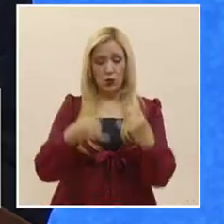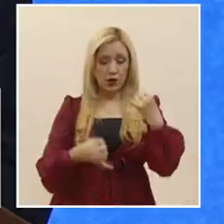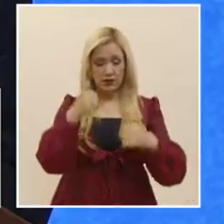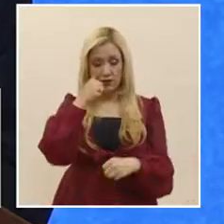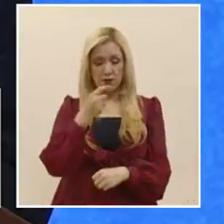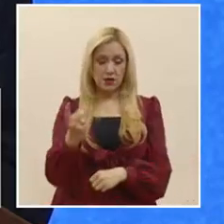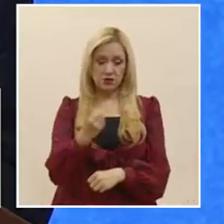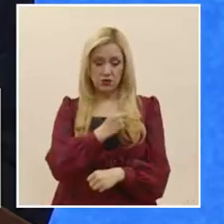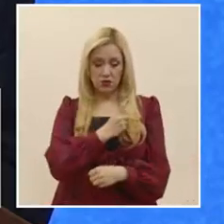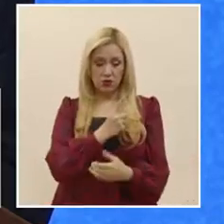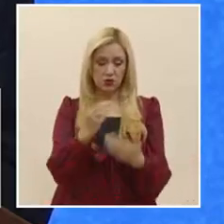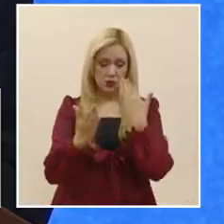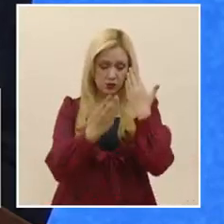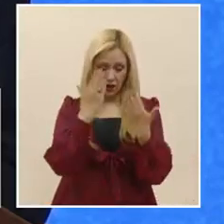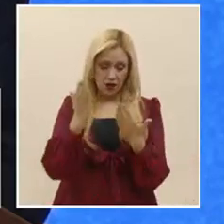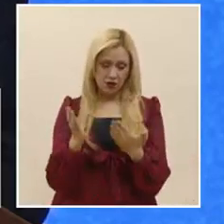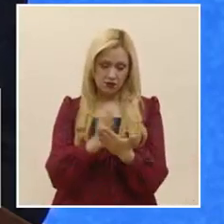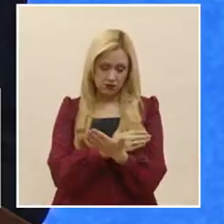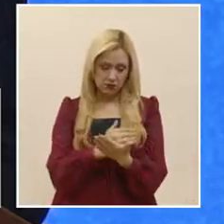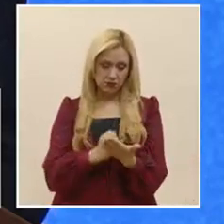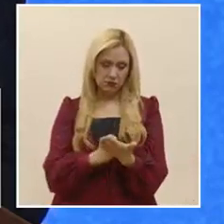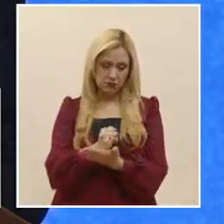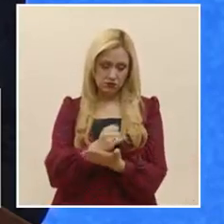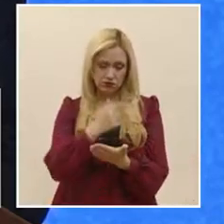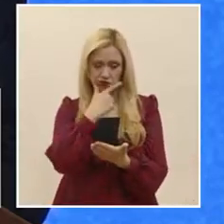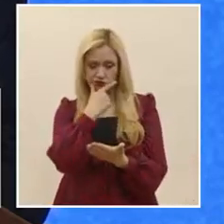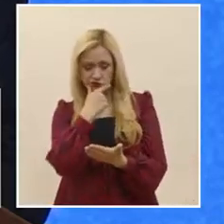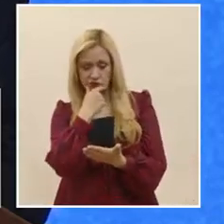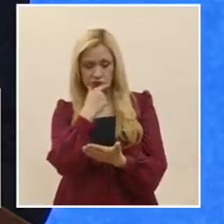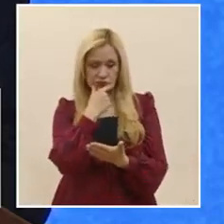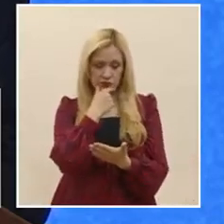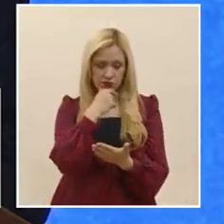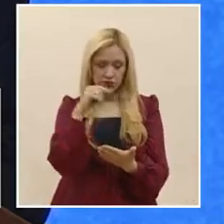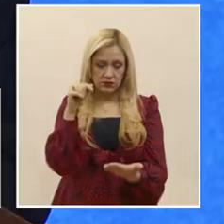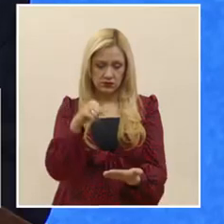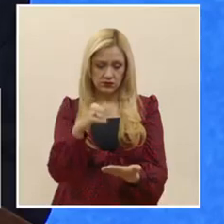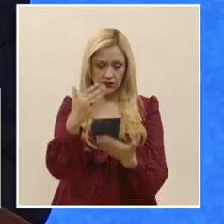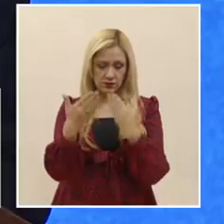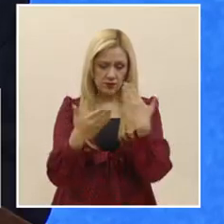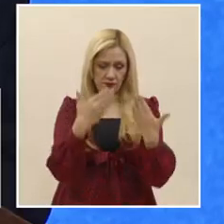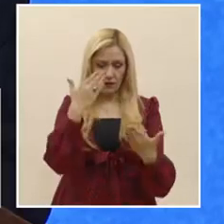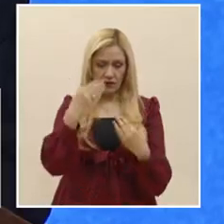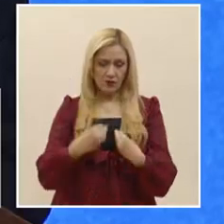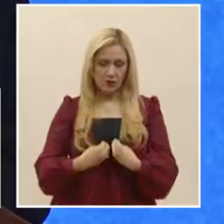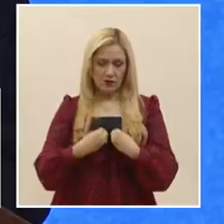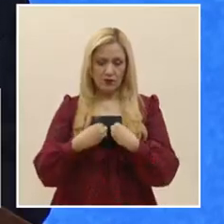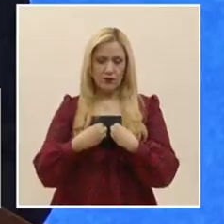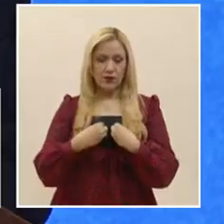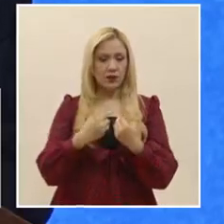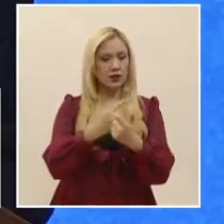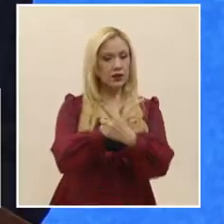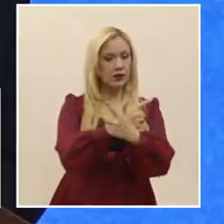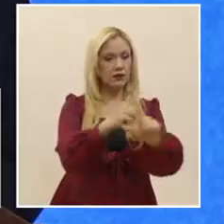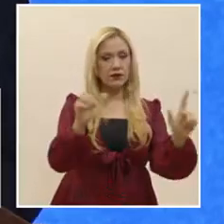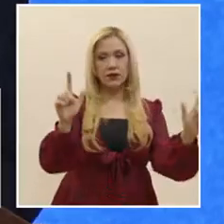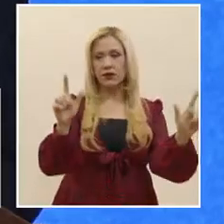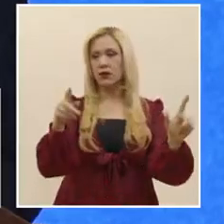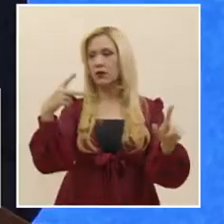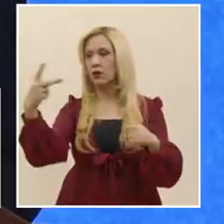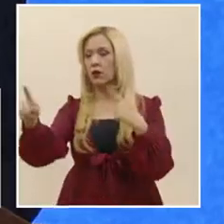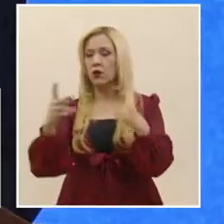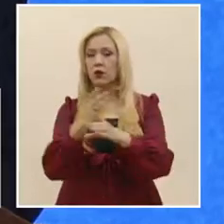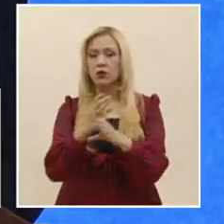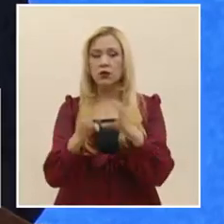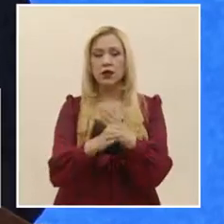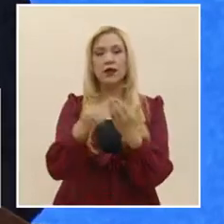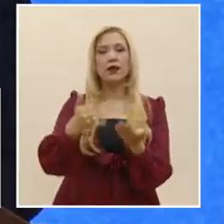las decisiones que por su trascendencia e importancia inciden en la vida, la libertad, los bienes y